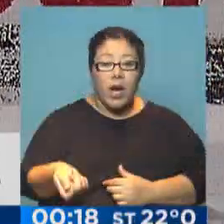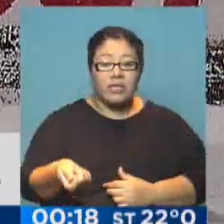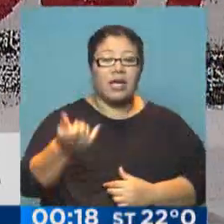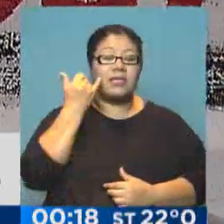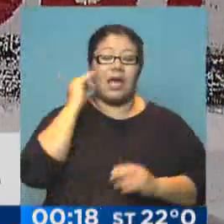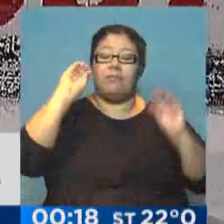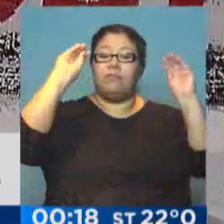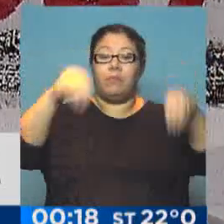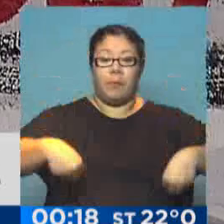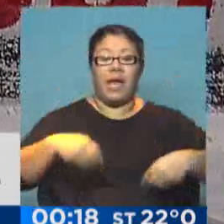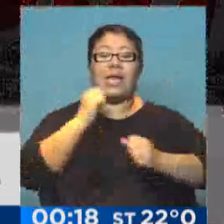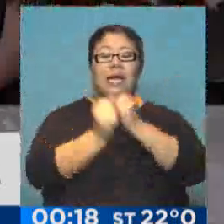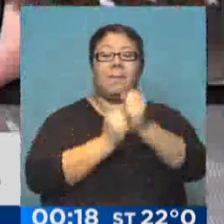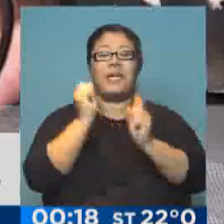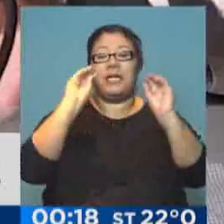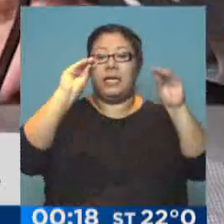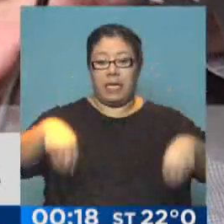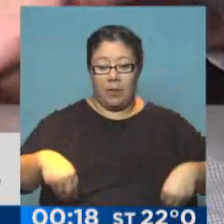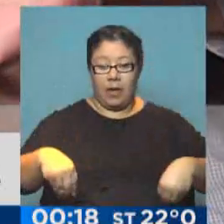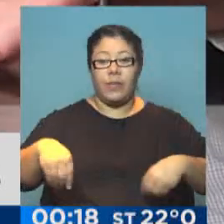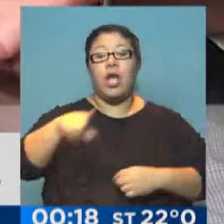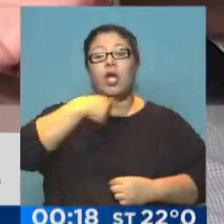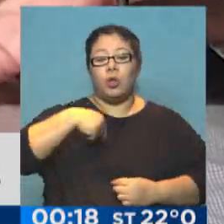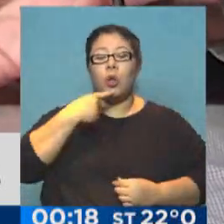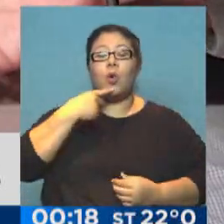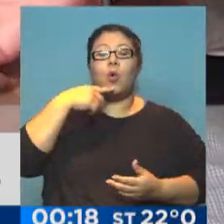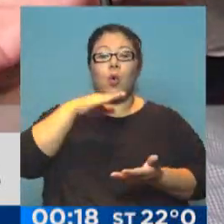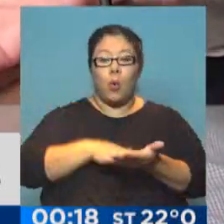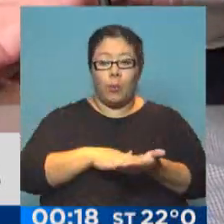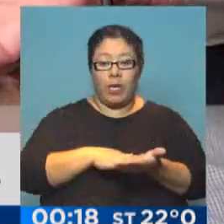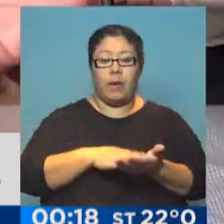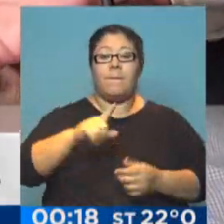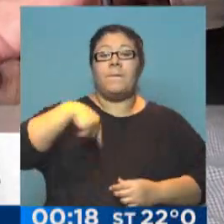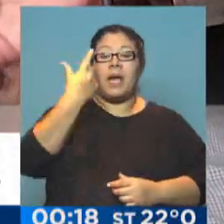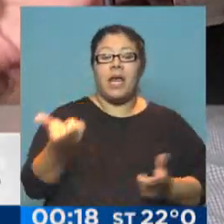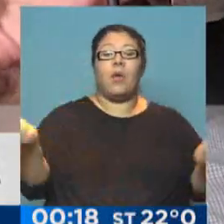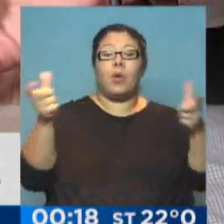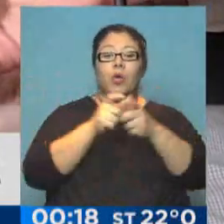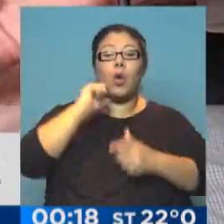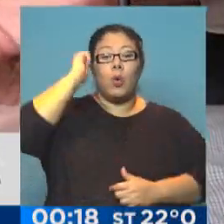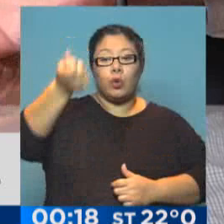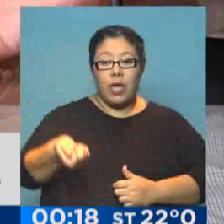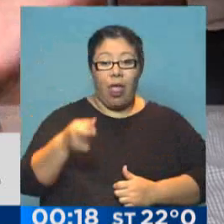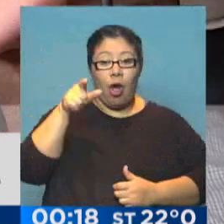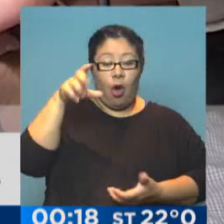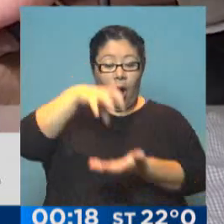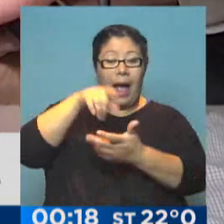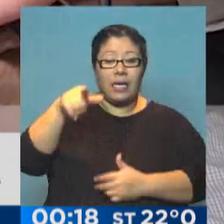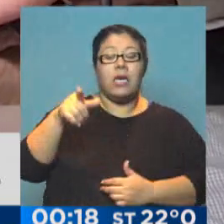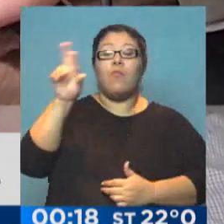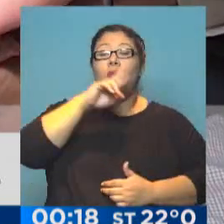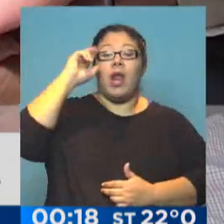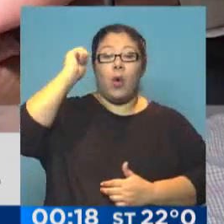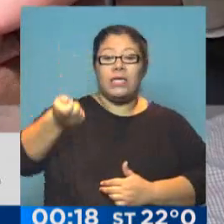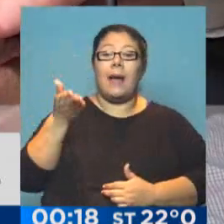que nosotros le vamos a dar cumplimiento. Nosotros vamos a participar mañana de una reunión en el juzgado, en el cual la jueza le pide a